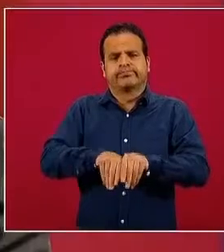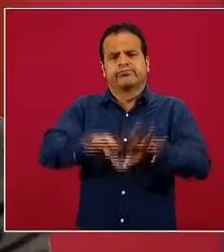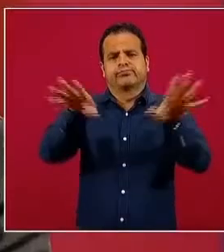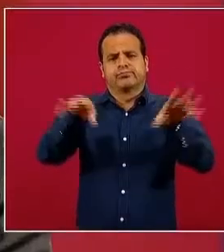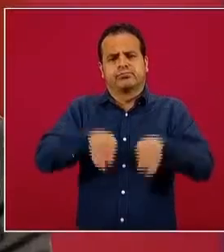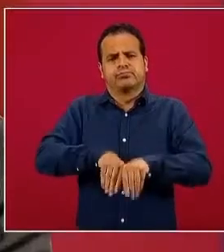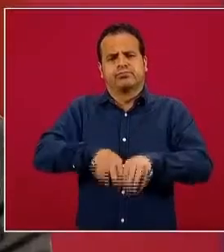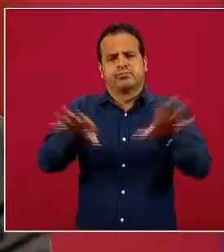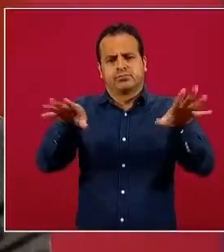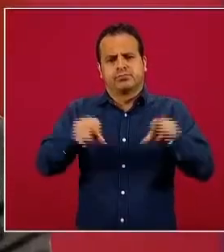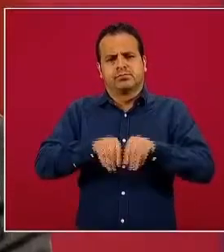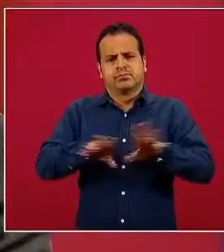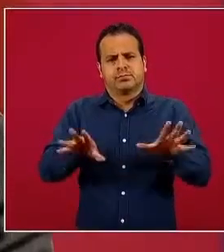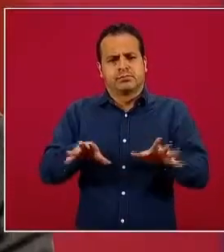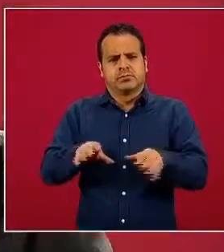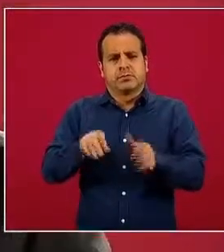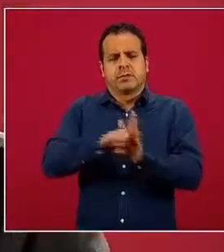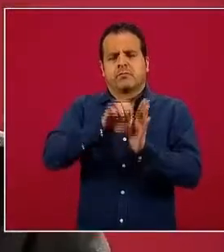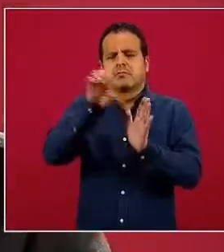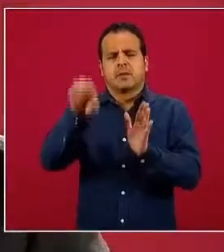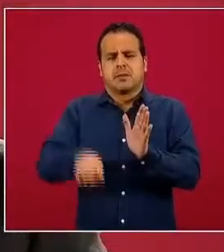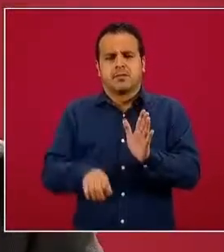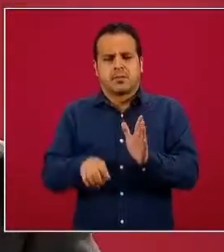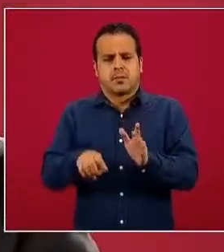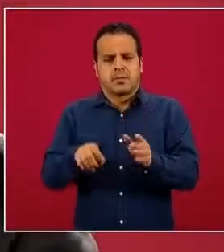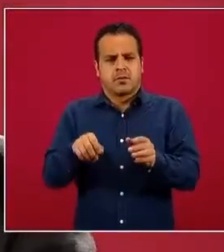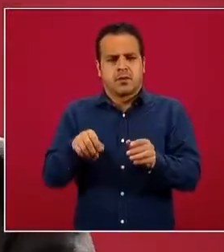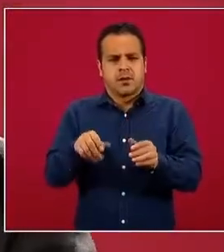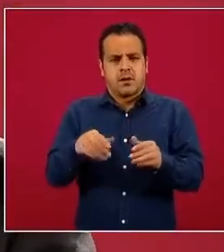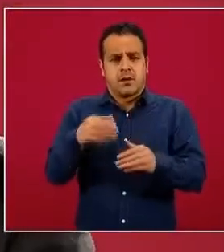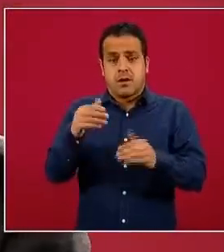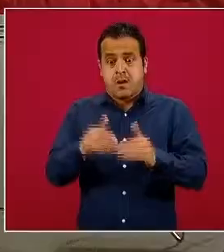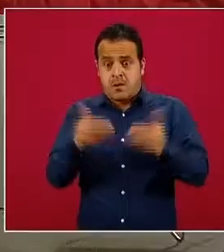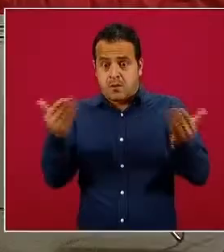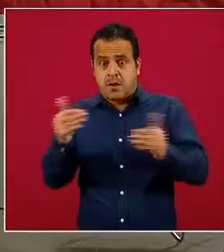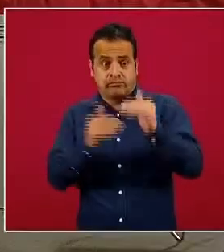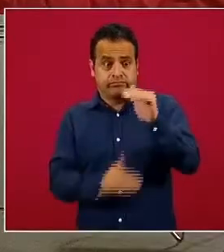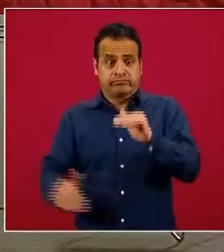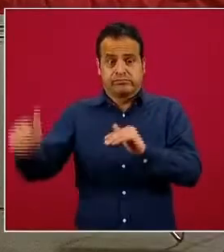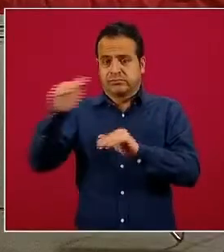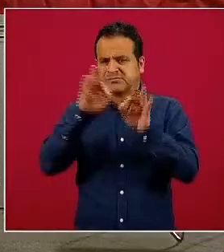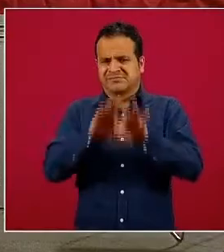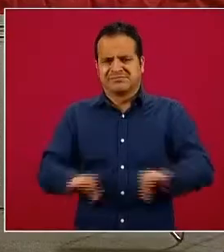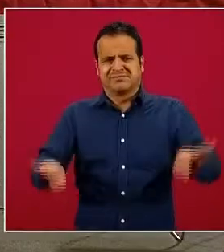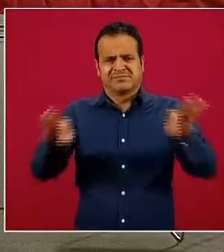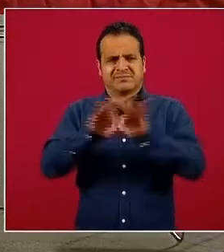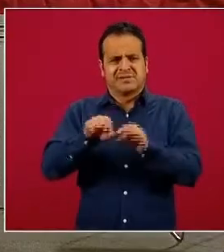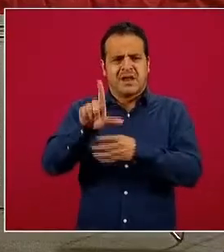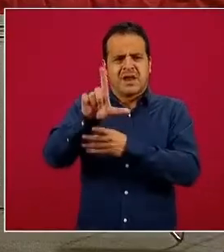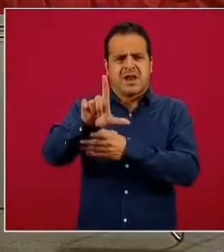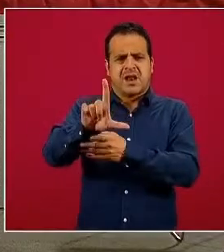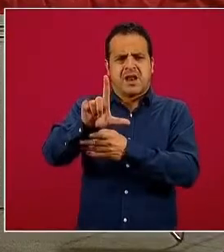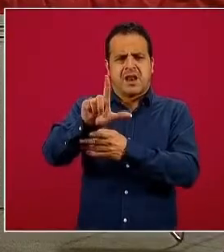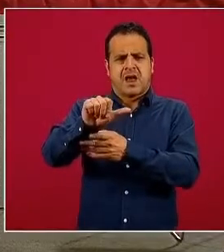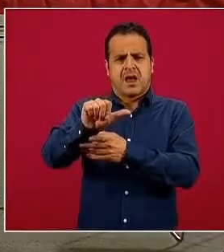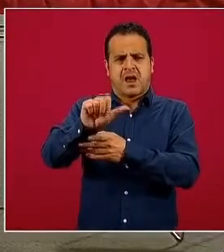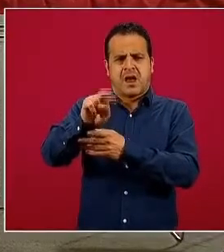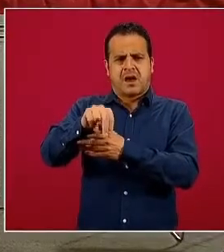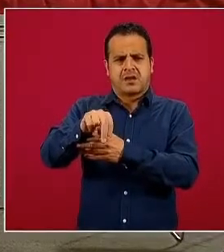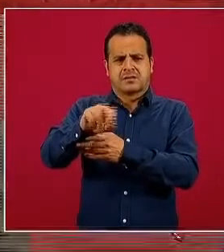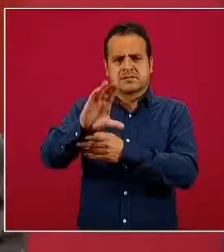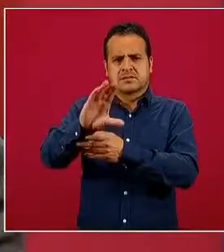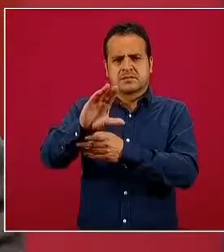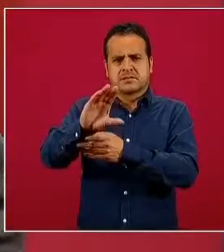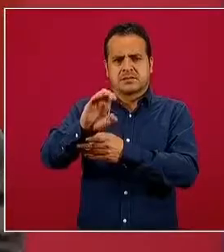Lancet, algunos estudios que sugieren asociación entre daños al cerebro